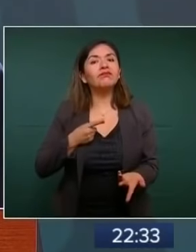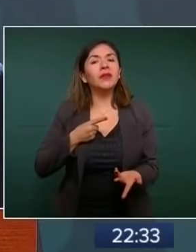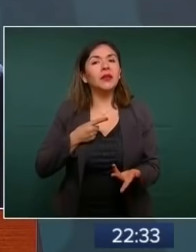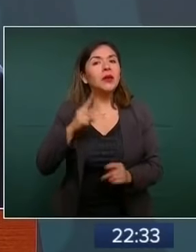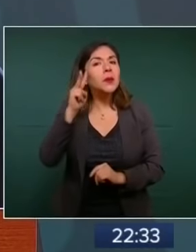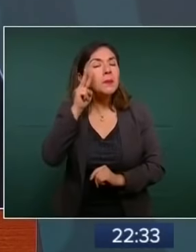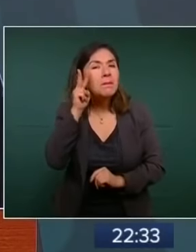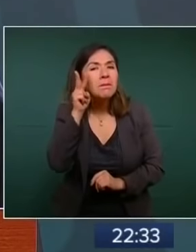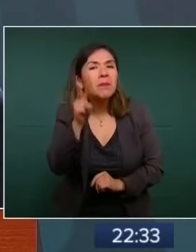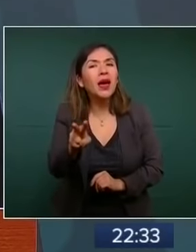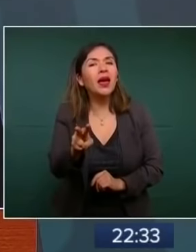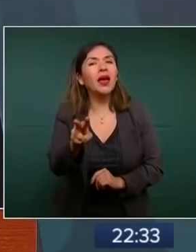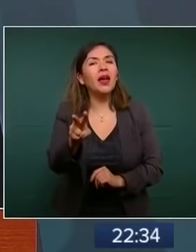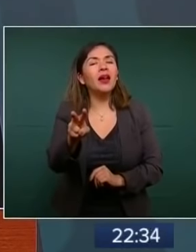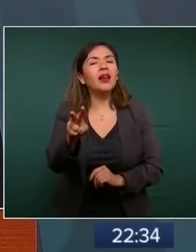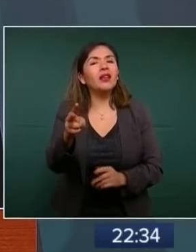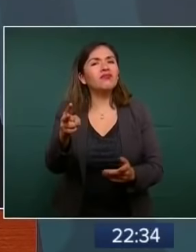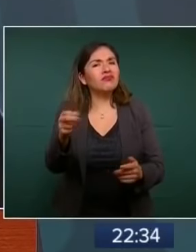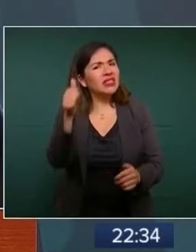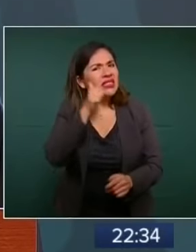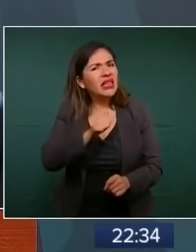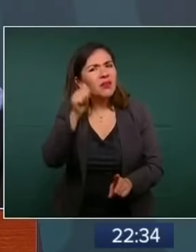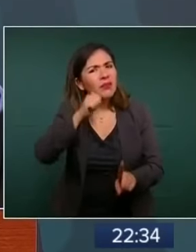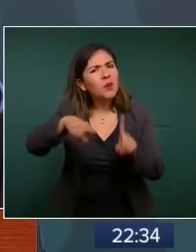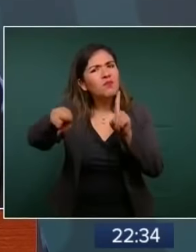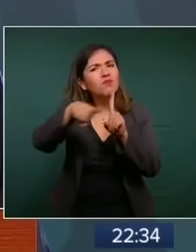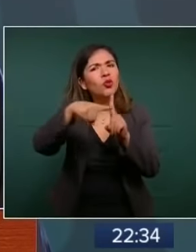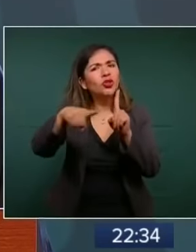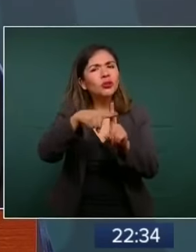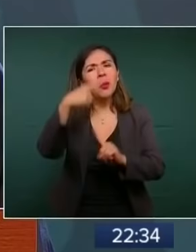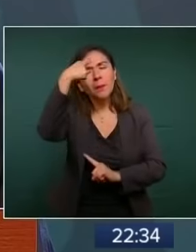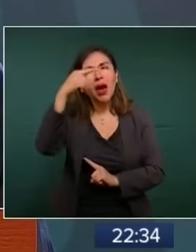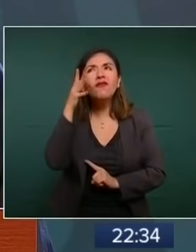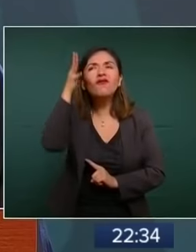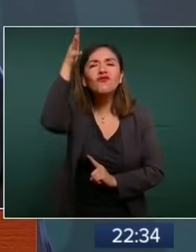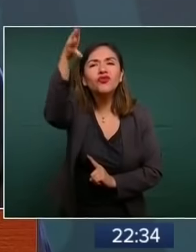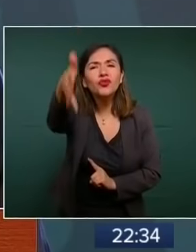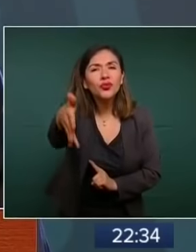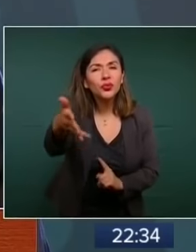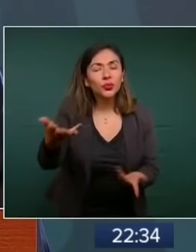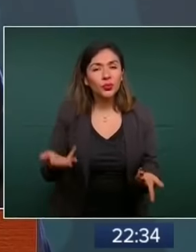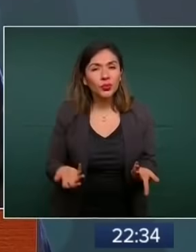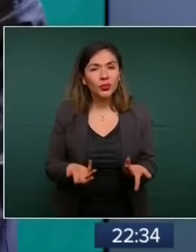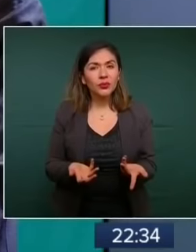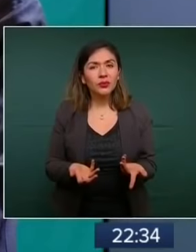ver con optimismo el futuro.